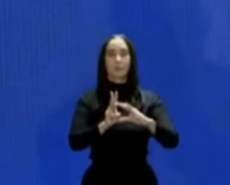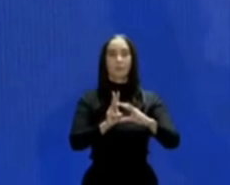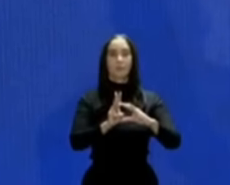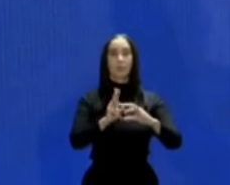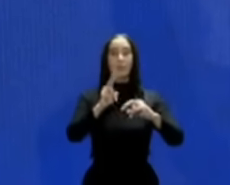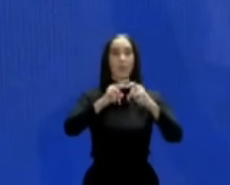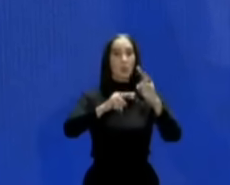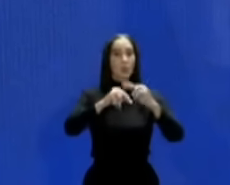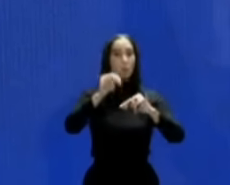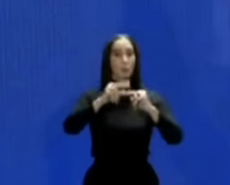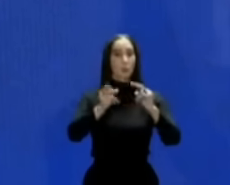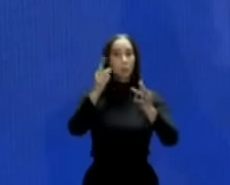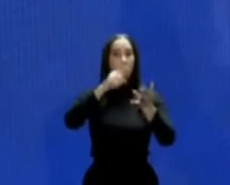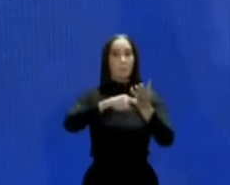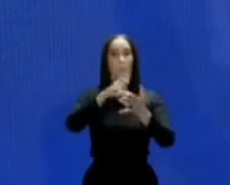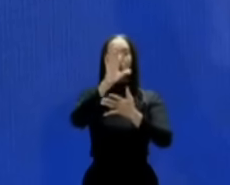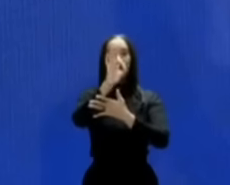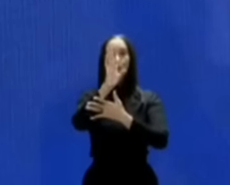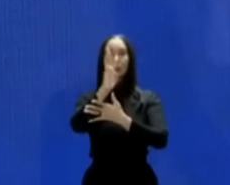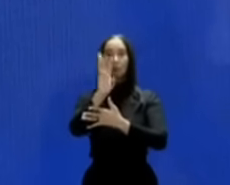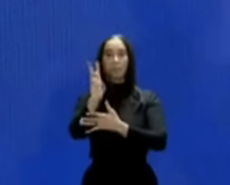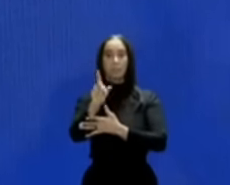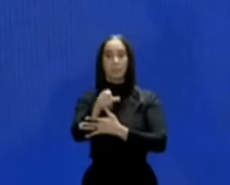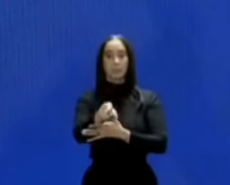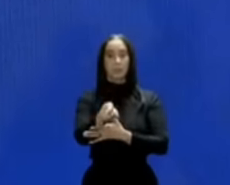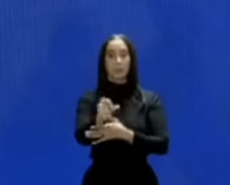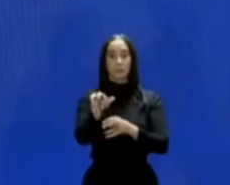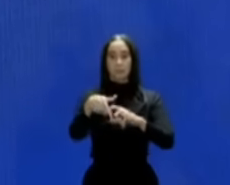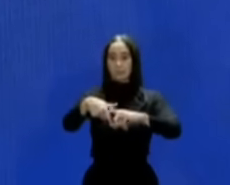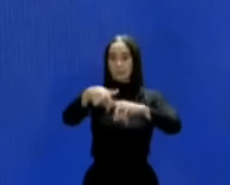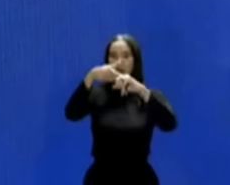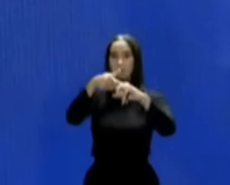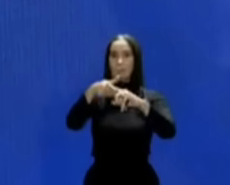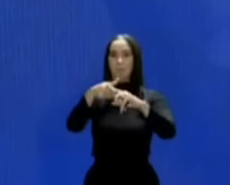la construcción data del 1966,